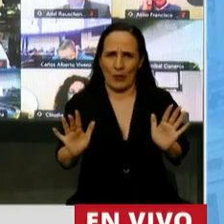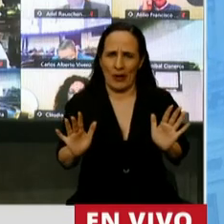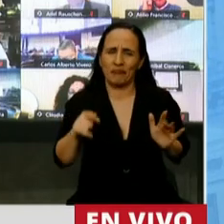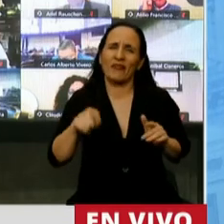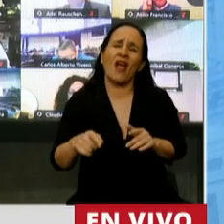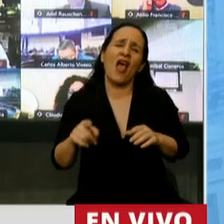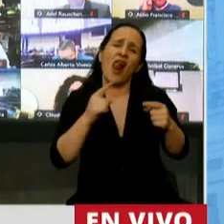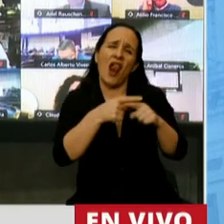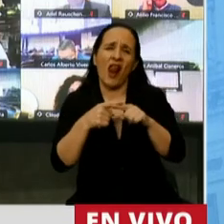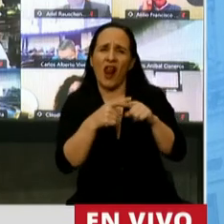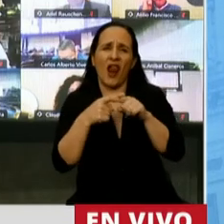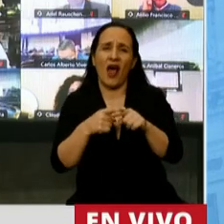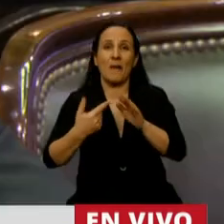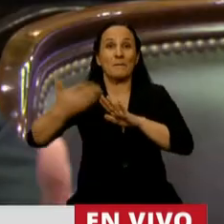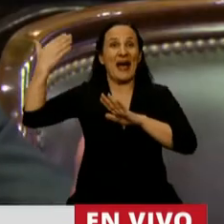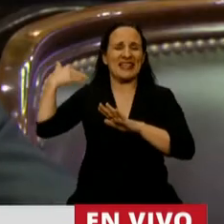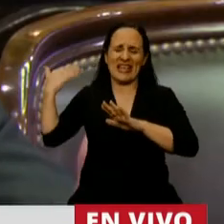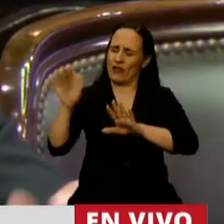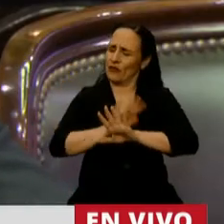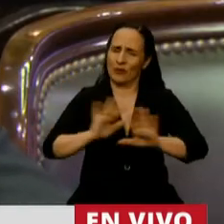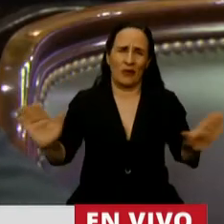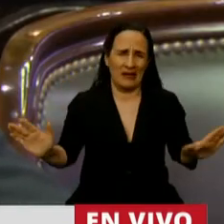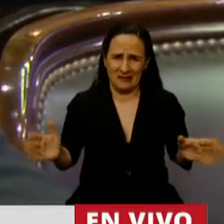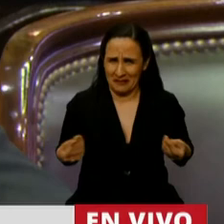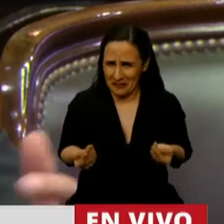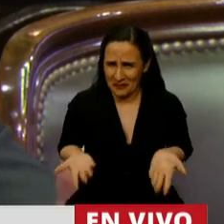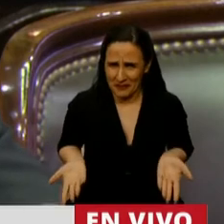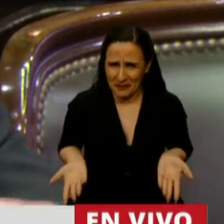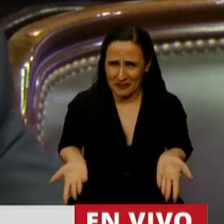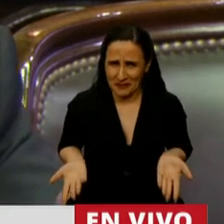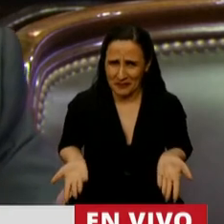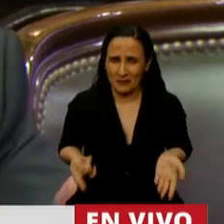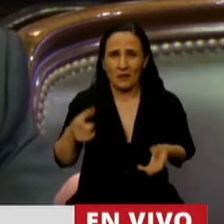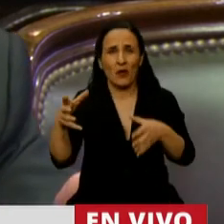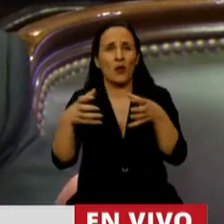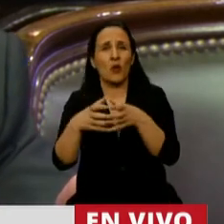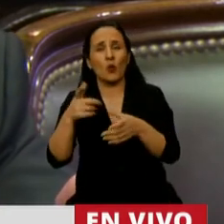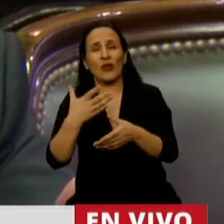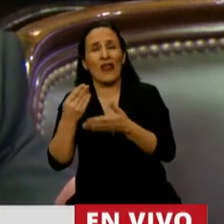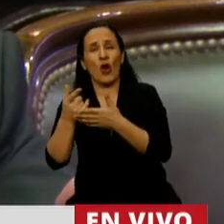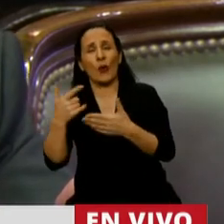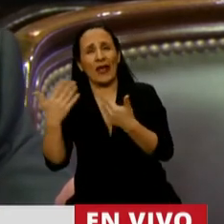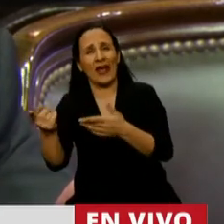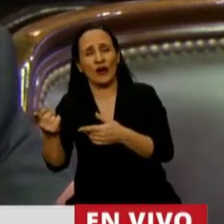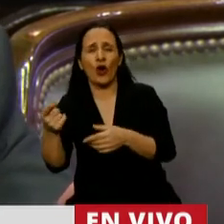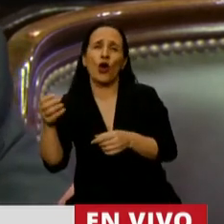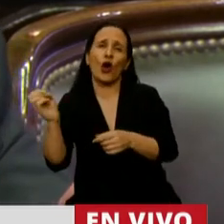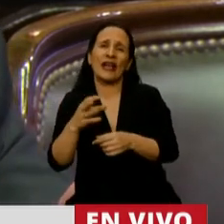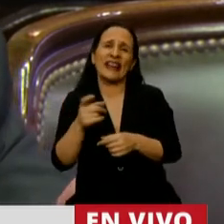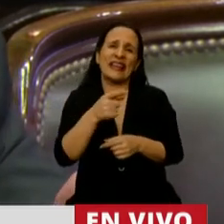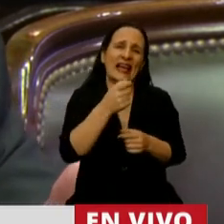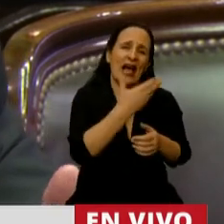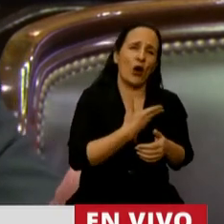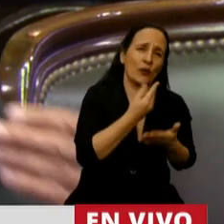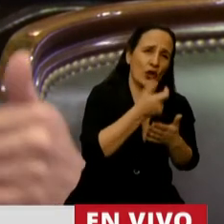seguir discutiendo mirando el pasado. ¿Qué sentido tiene? Ustedes desde el oficialismo critican al gobierno de Macri, nosotros vamos